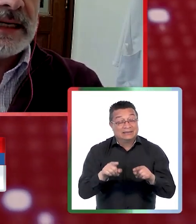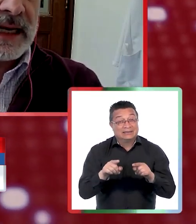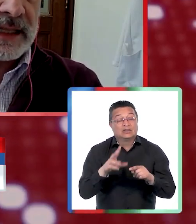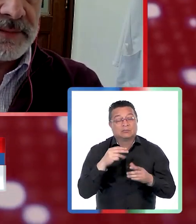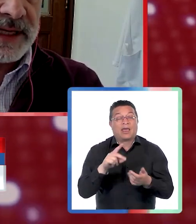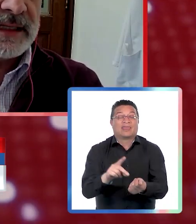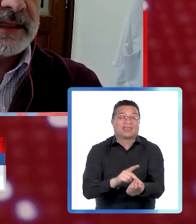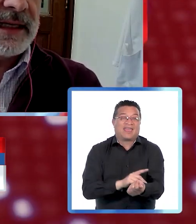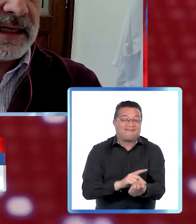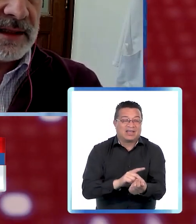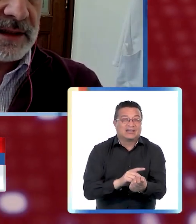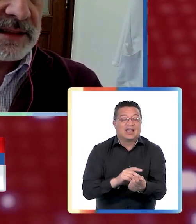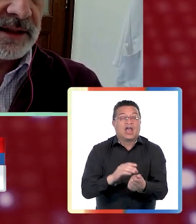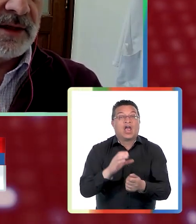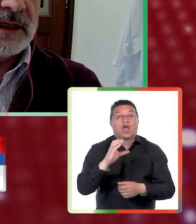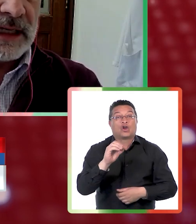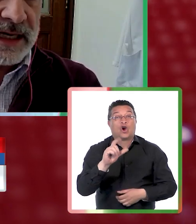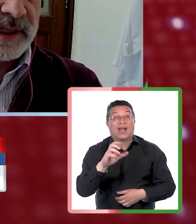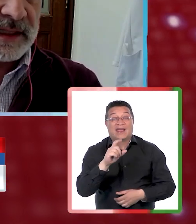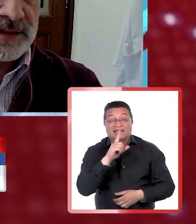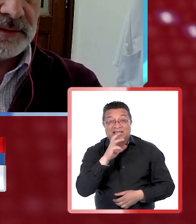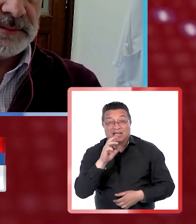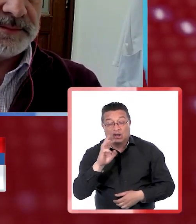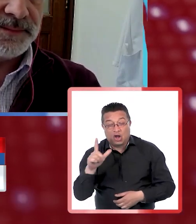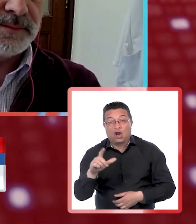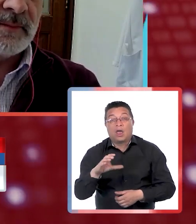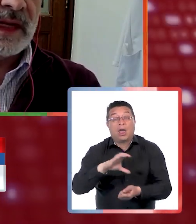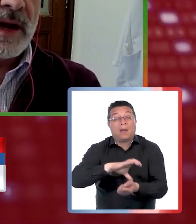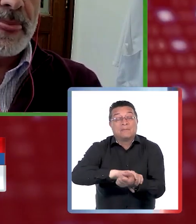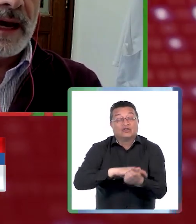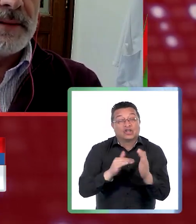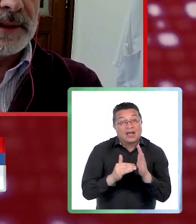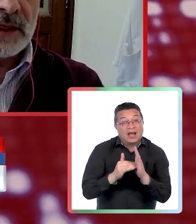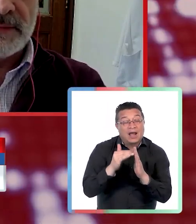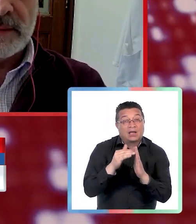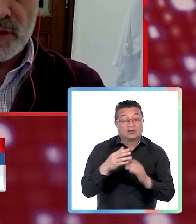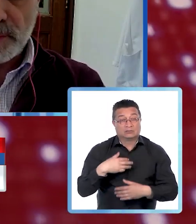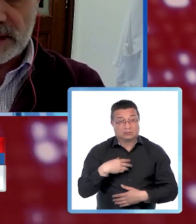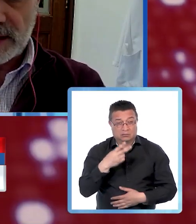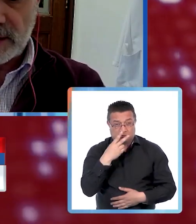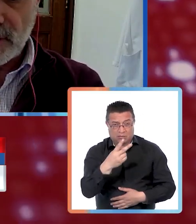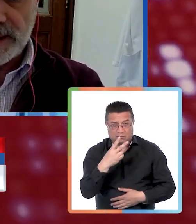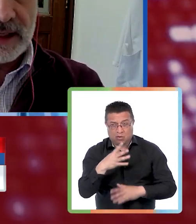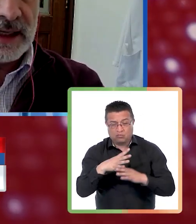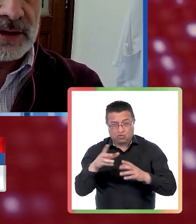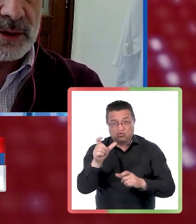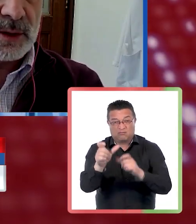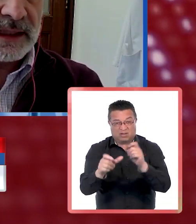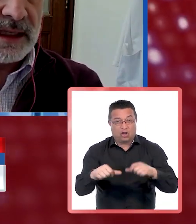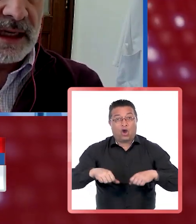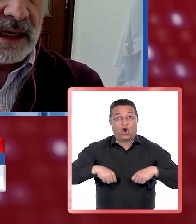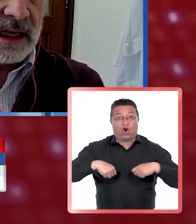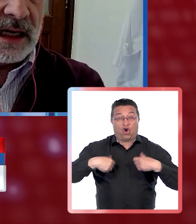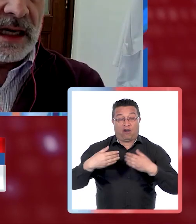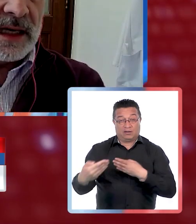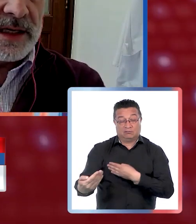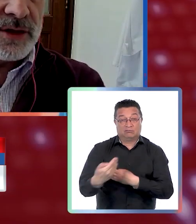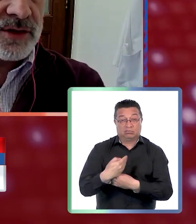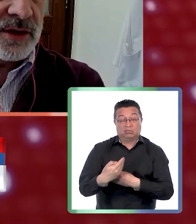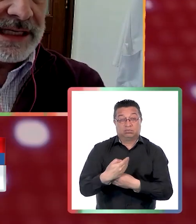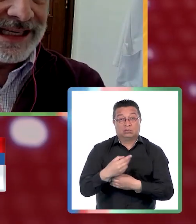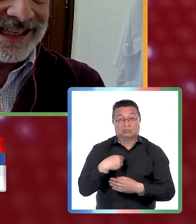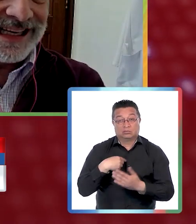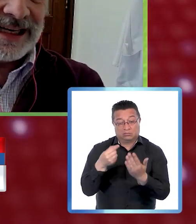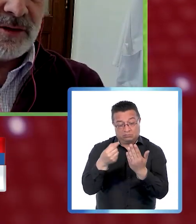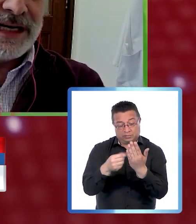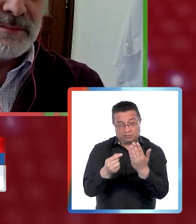través de la diabetes, el colesterol, la hipertensión. A mí me toca ver muchos pacientes jóvenes en la consulta y